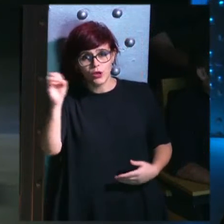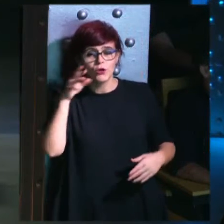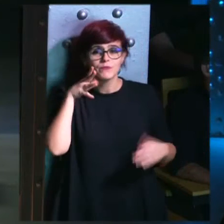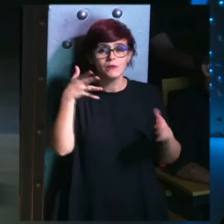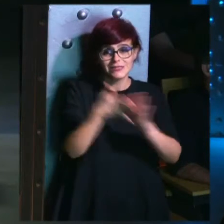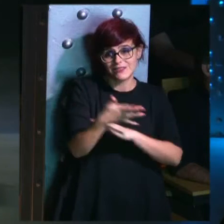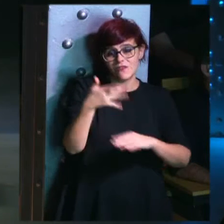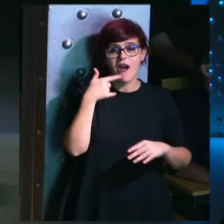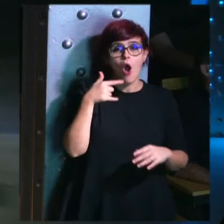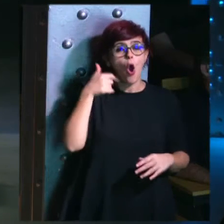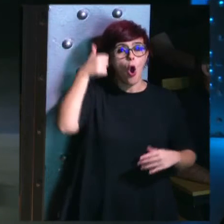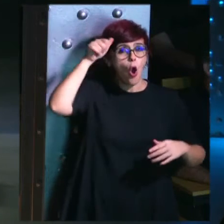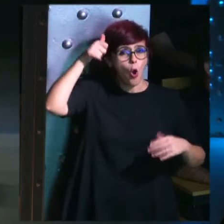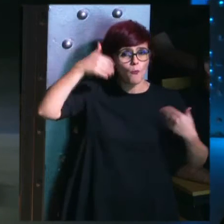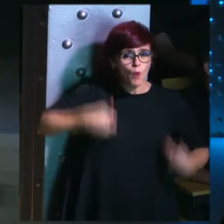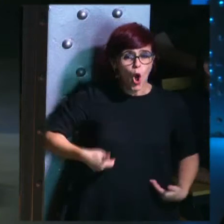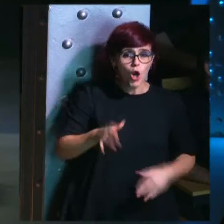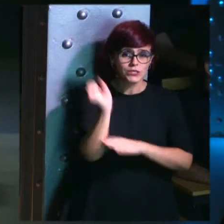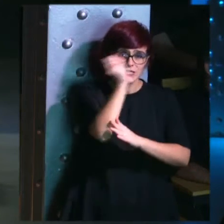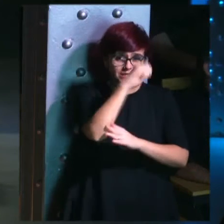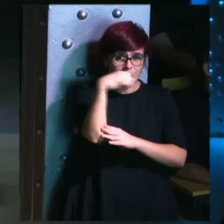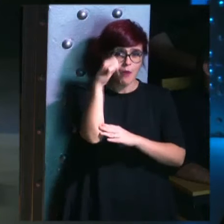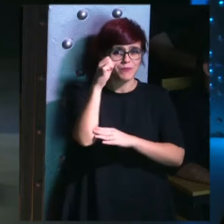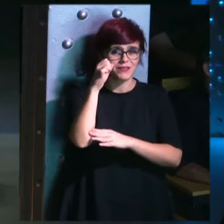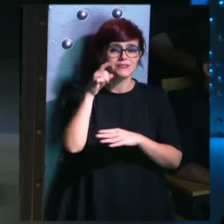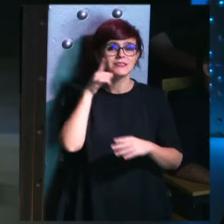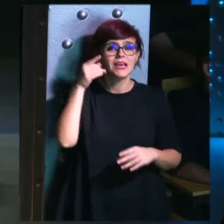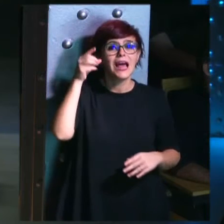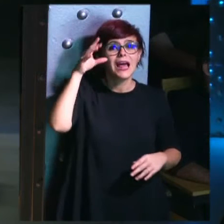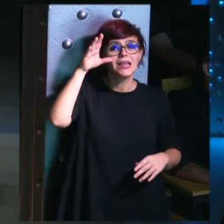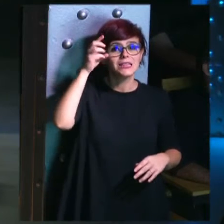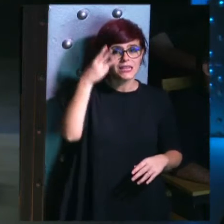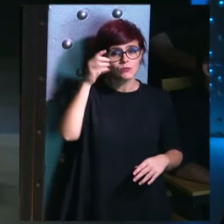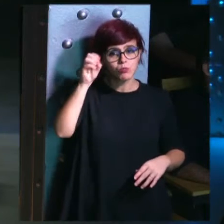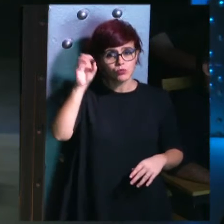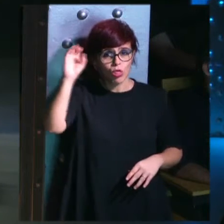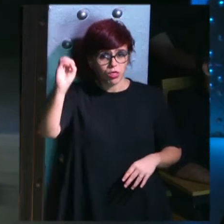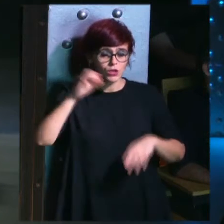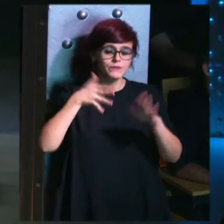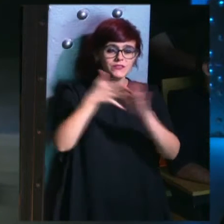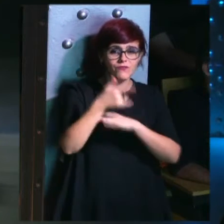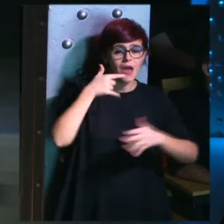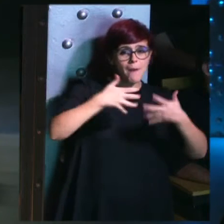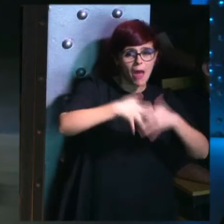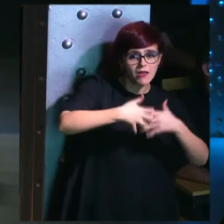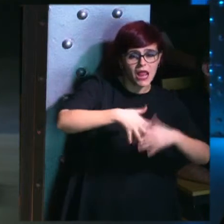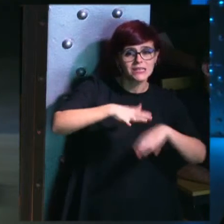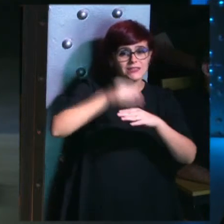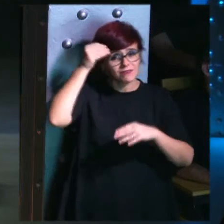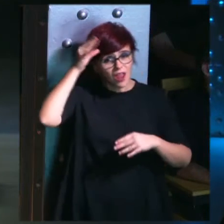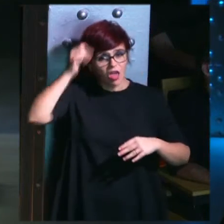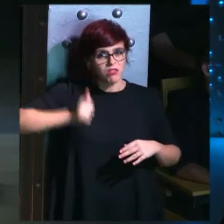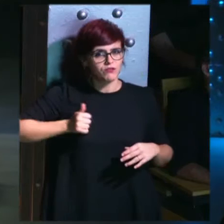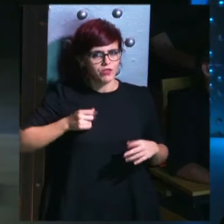sapiens 3.0, es decir, la hibridación con las máquinas y con las inteligencias artificiales. Bueno, pues todas estas